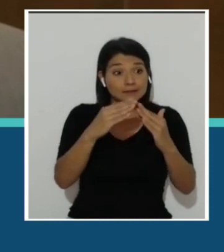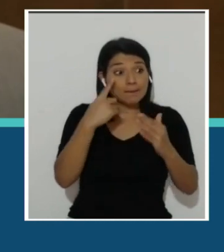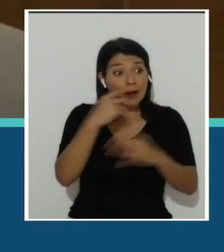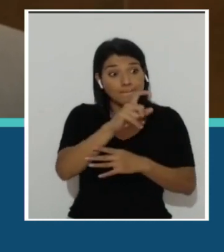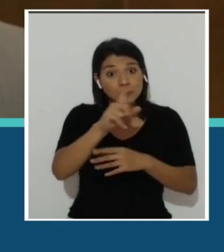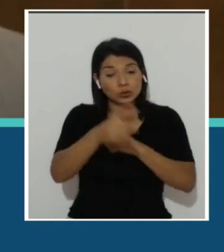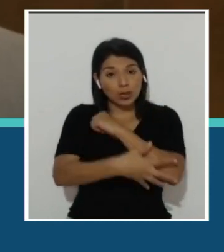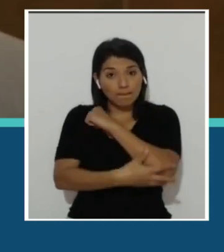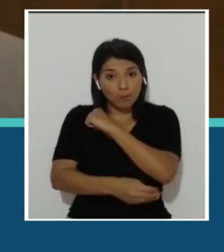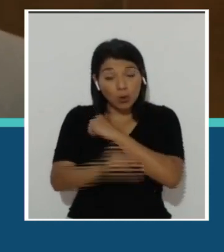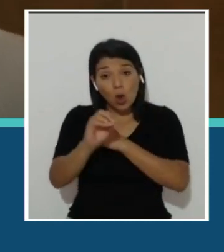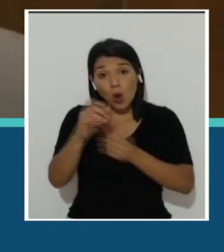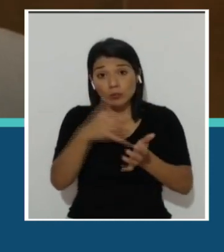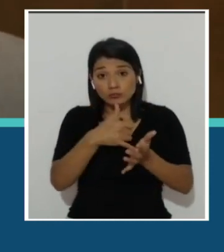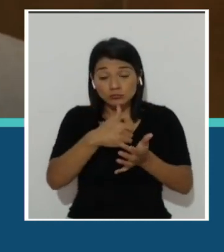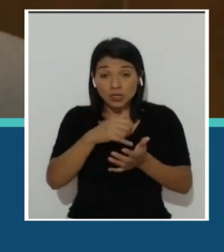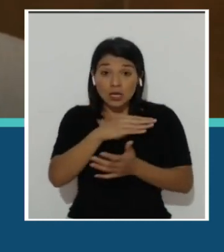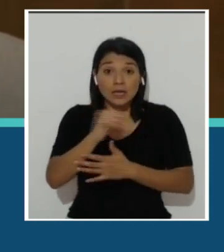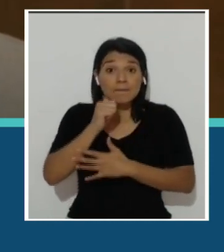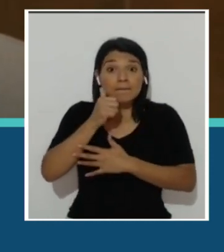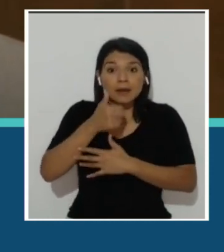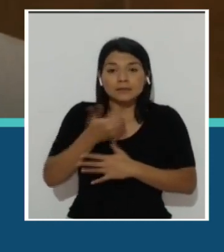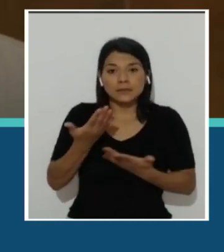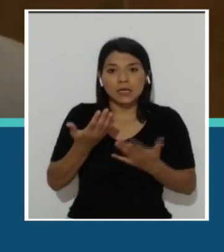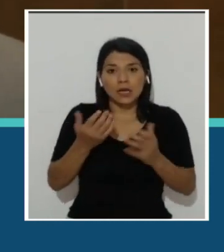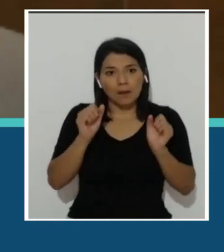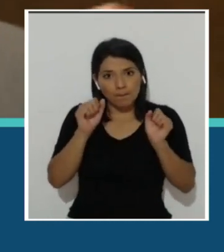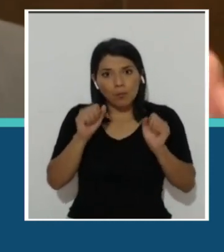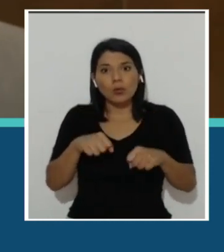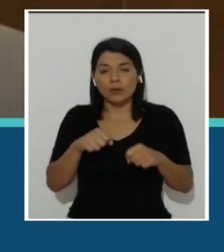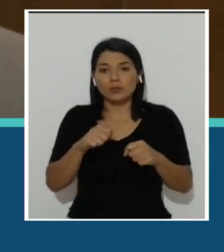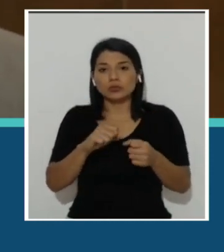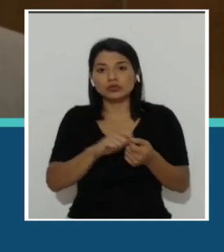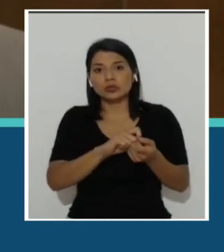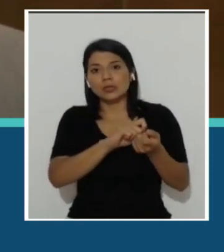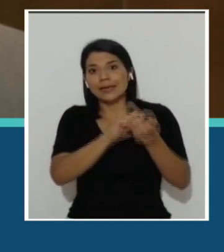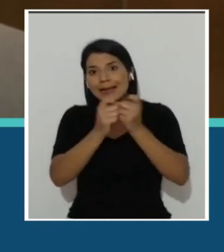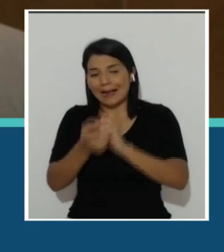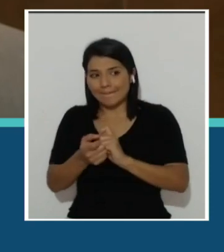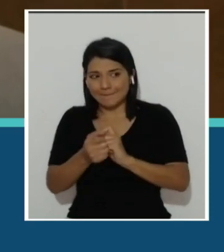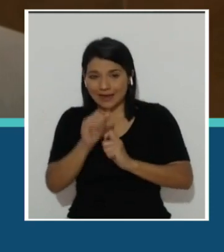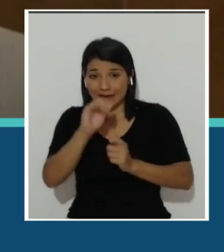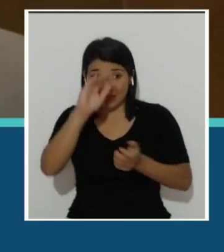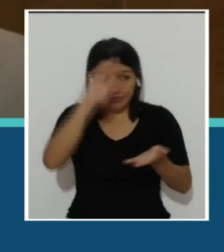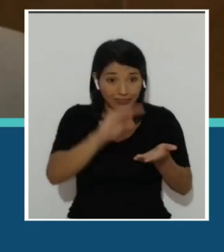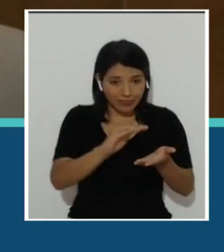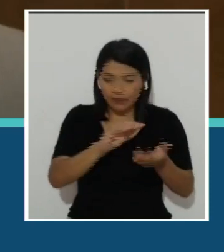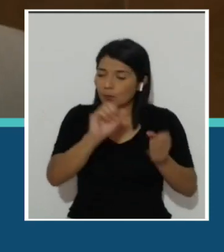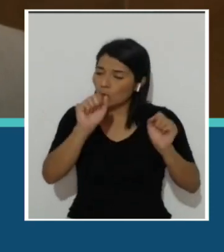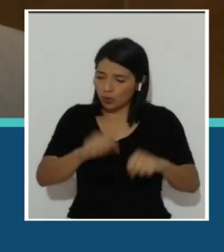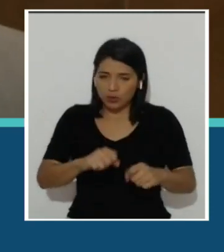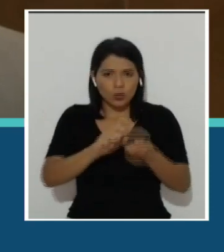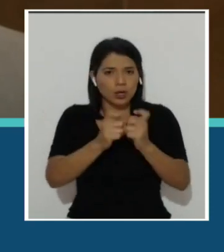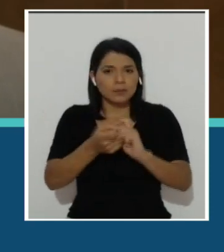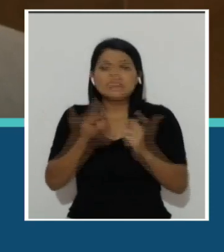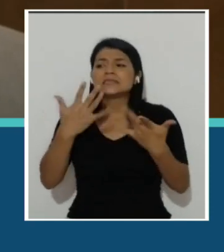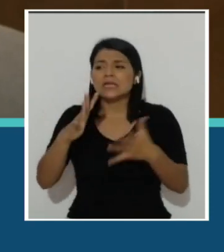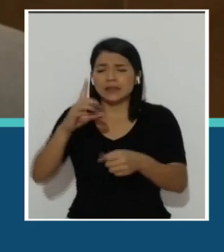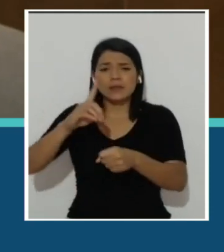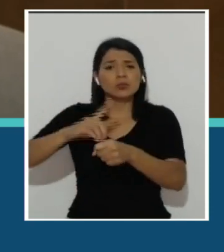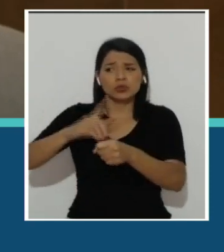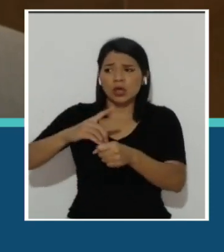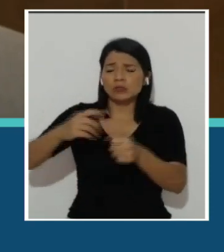el día de mañana vamos a poder revertir ese recorte. Yo espero que así sí sea. Ya hay una moción firmada por varios diputados y diputadas para evitar ese recorte, porque además este es un recorte